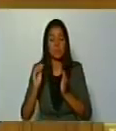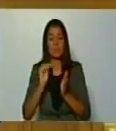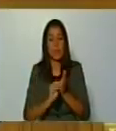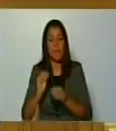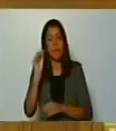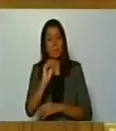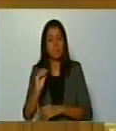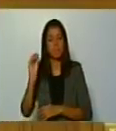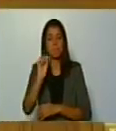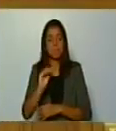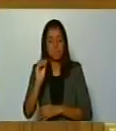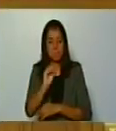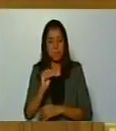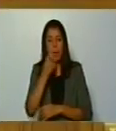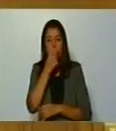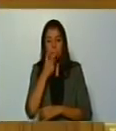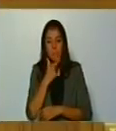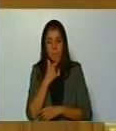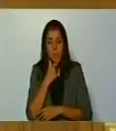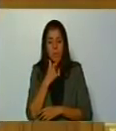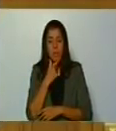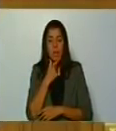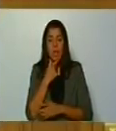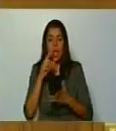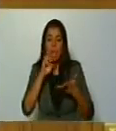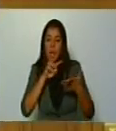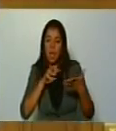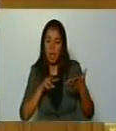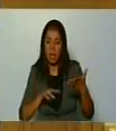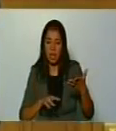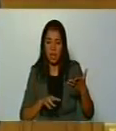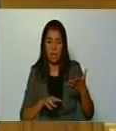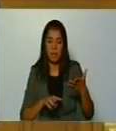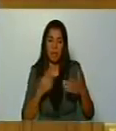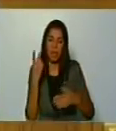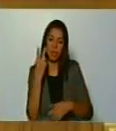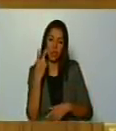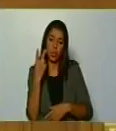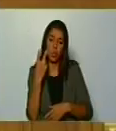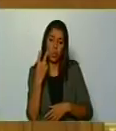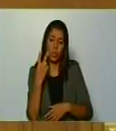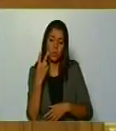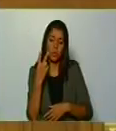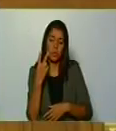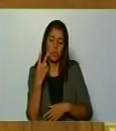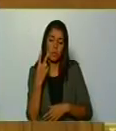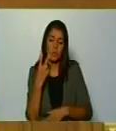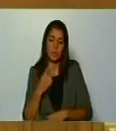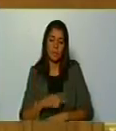aproximadamente. Voy solamente a leer, si me permiten, dos.